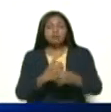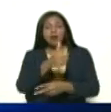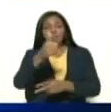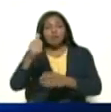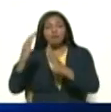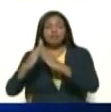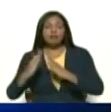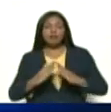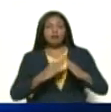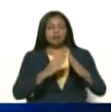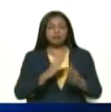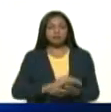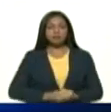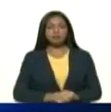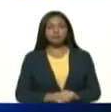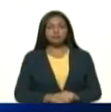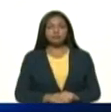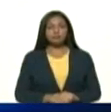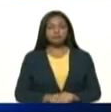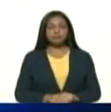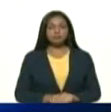casa,